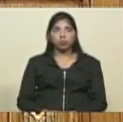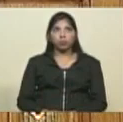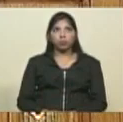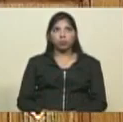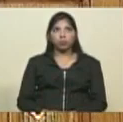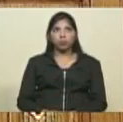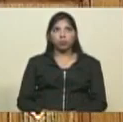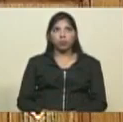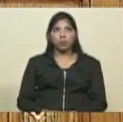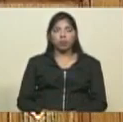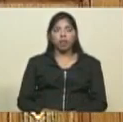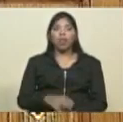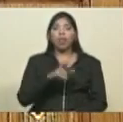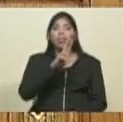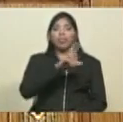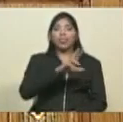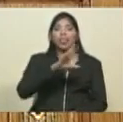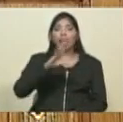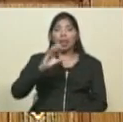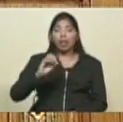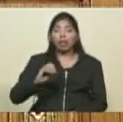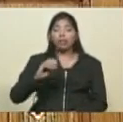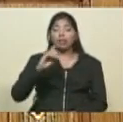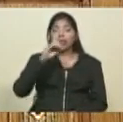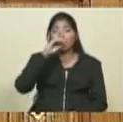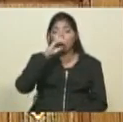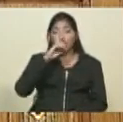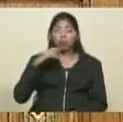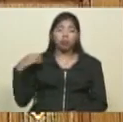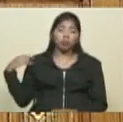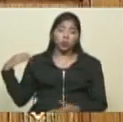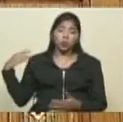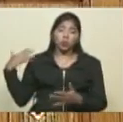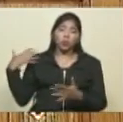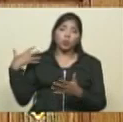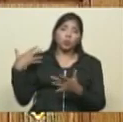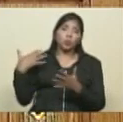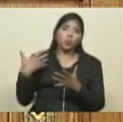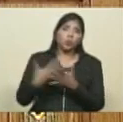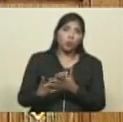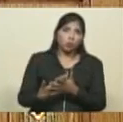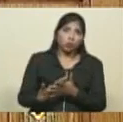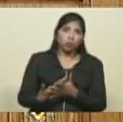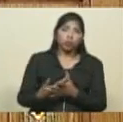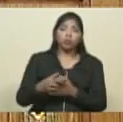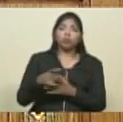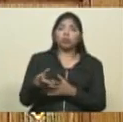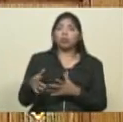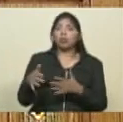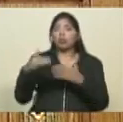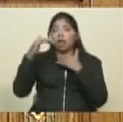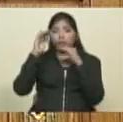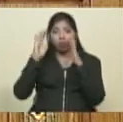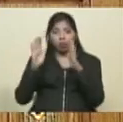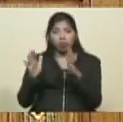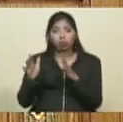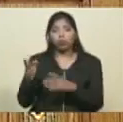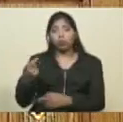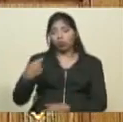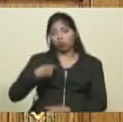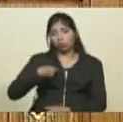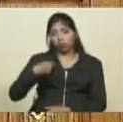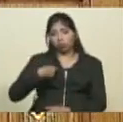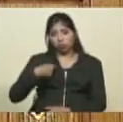los 30 años en la lucha por las reivindicaciones de los adultos y las adultas mayores. Yo